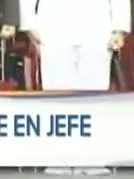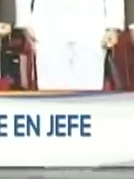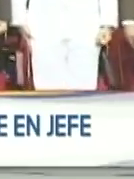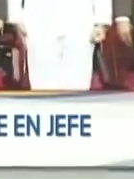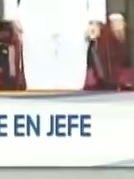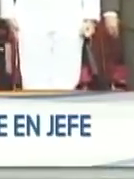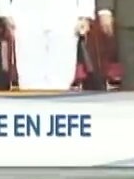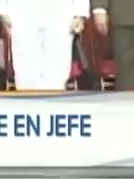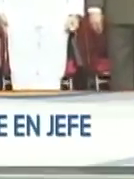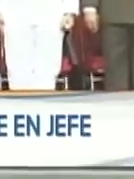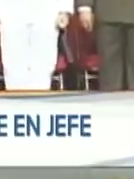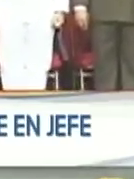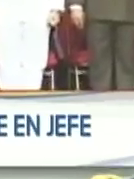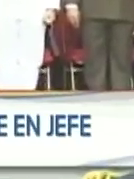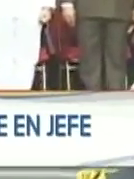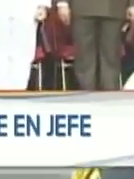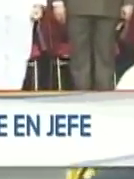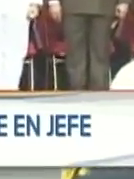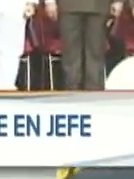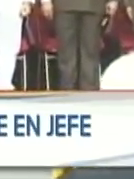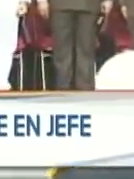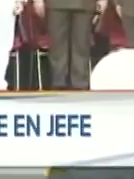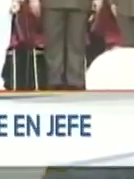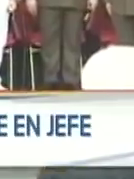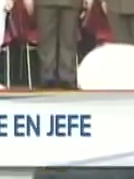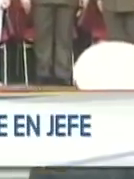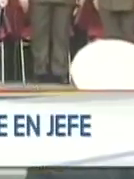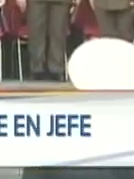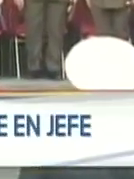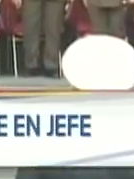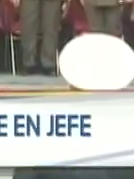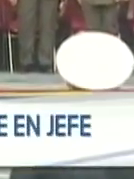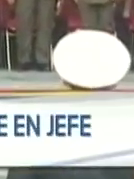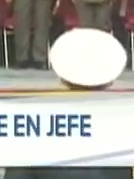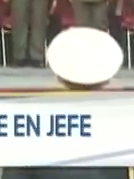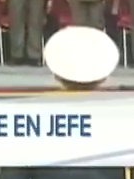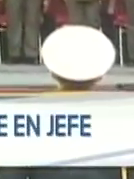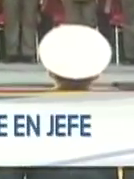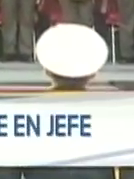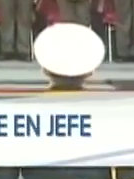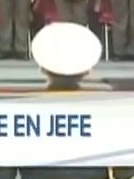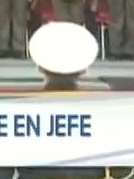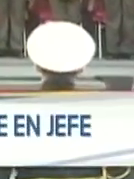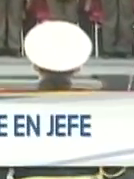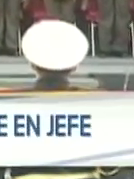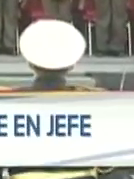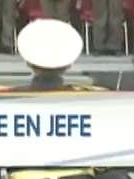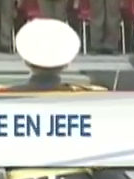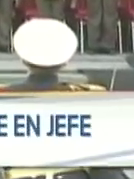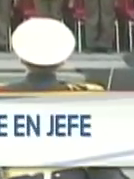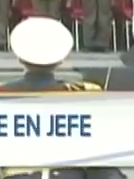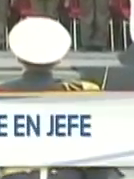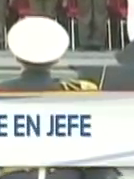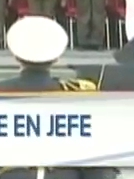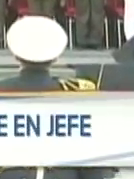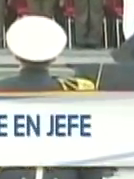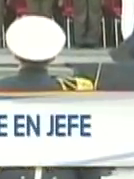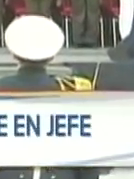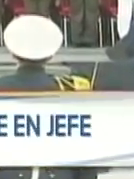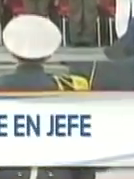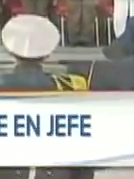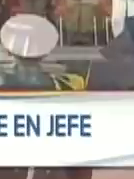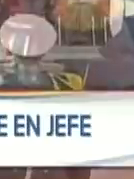armada nacional bolivariana que tiene la sacrosanta misión de velar por todas las decisiones que